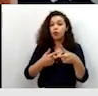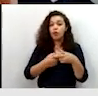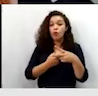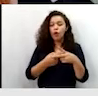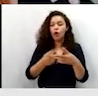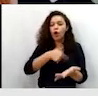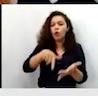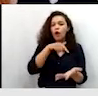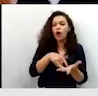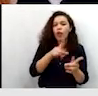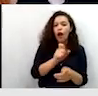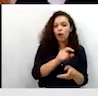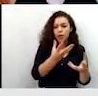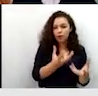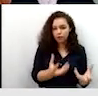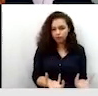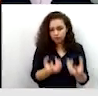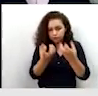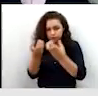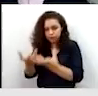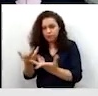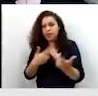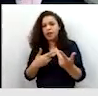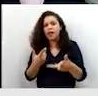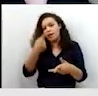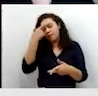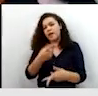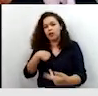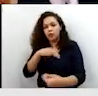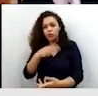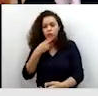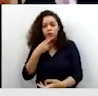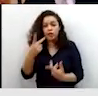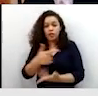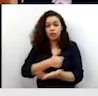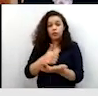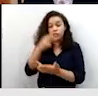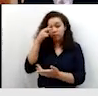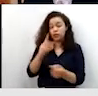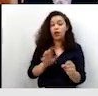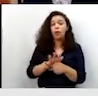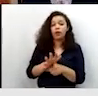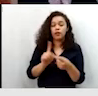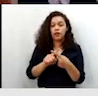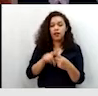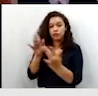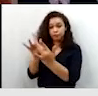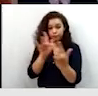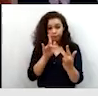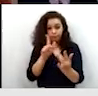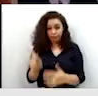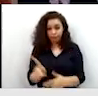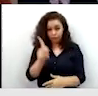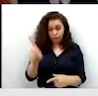importante que el abastecimiento comúnmente en la Ciudad de México se va a dar por la red pública, se va a